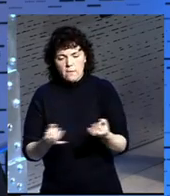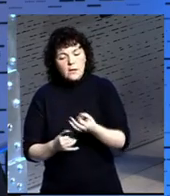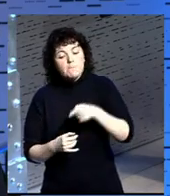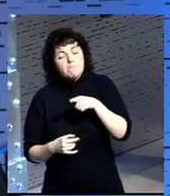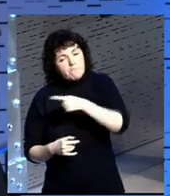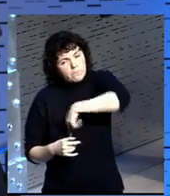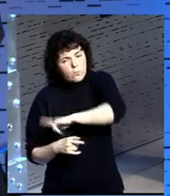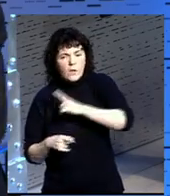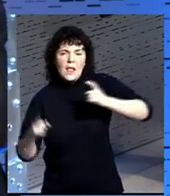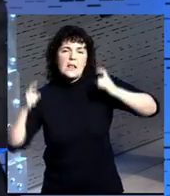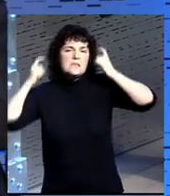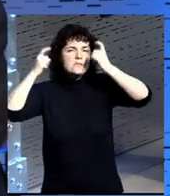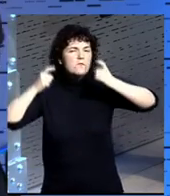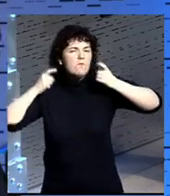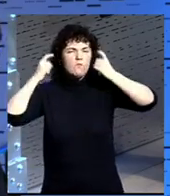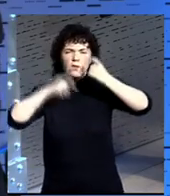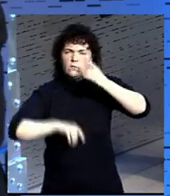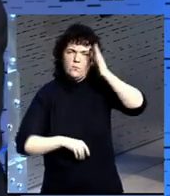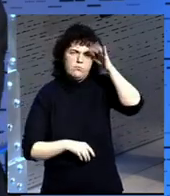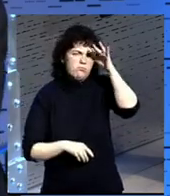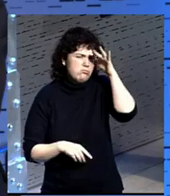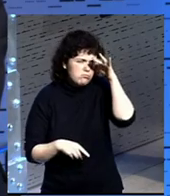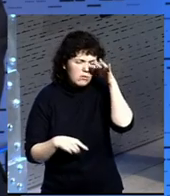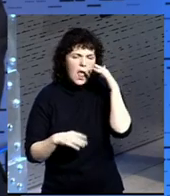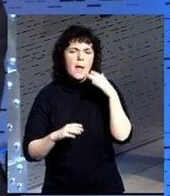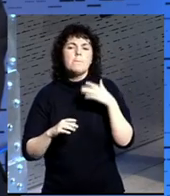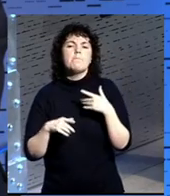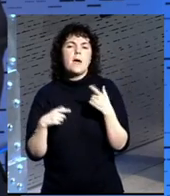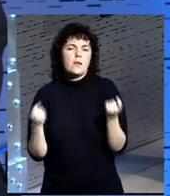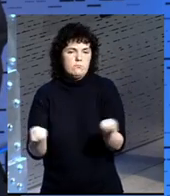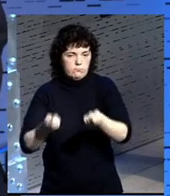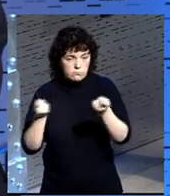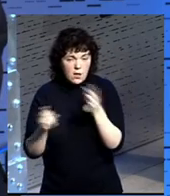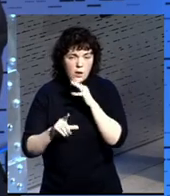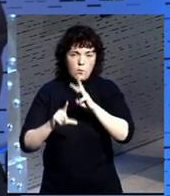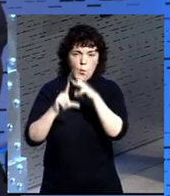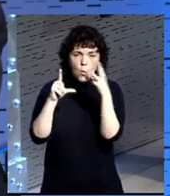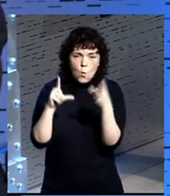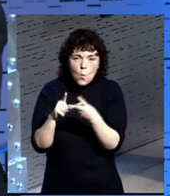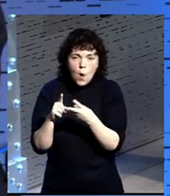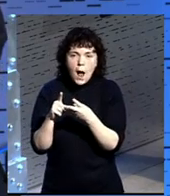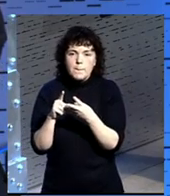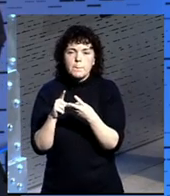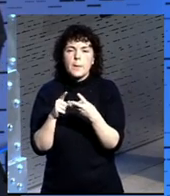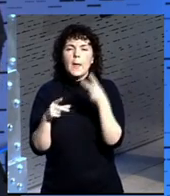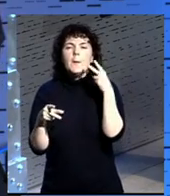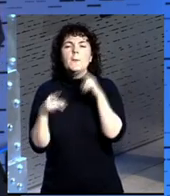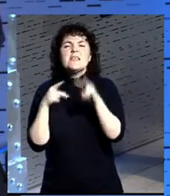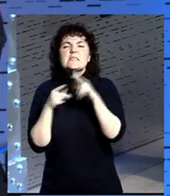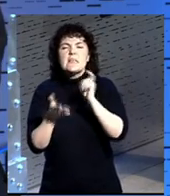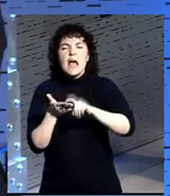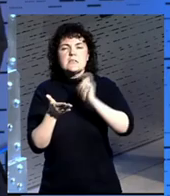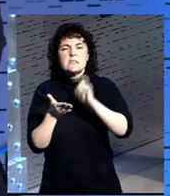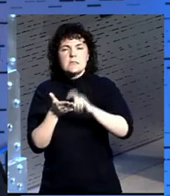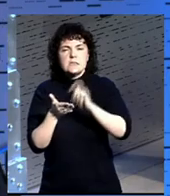hemos hecho un esfuerzo brutal en canales de comercialización. Tenemos ahora la web que tiene más visitas y que mejor ratio